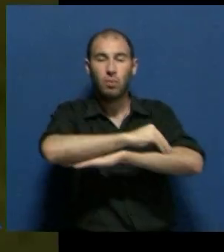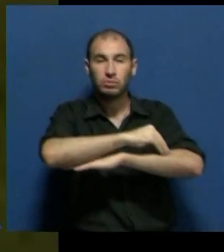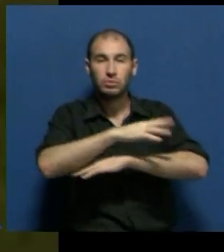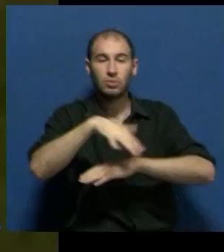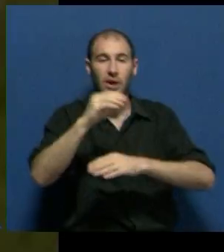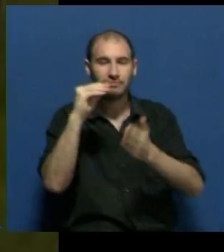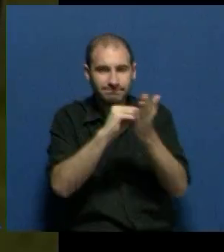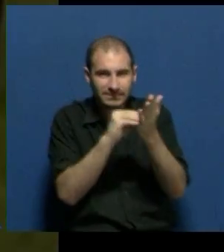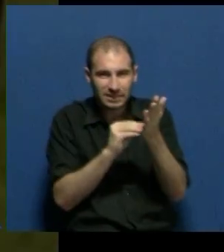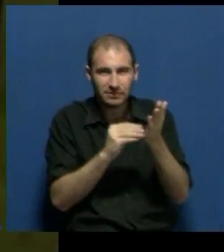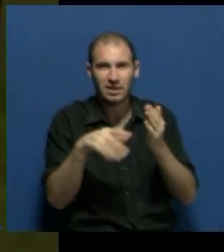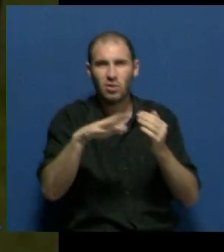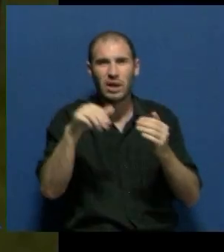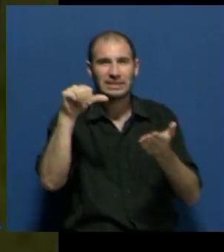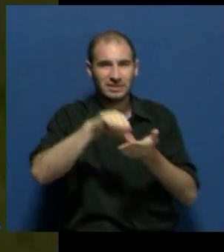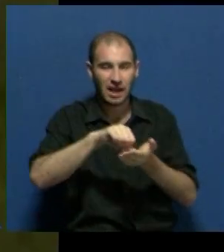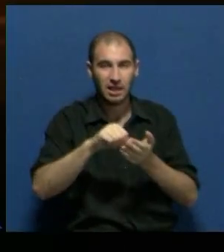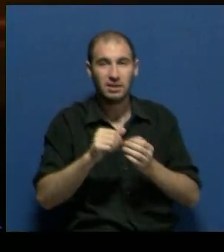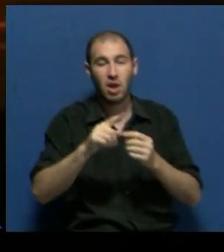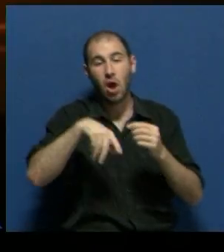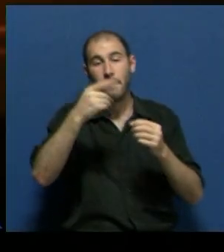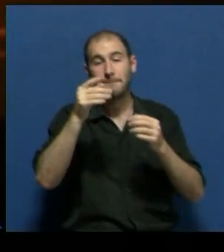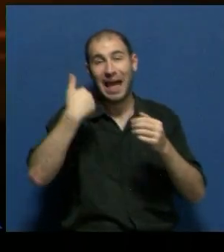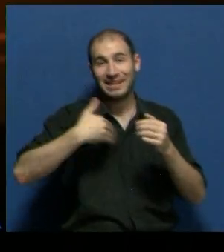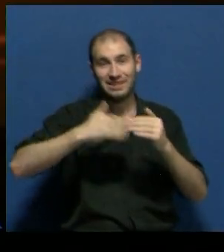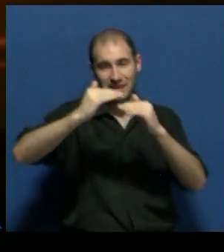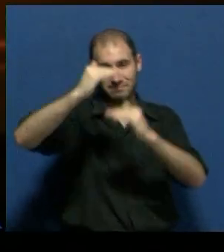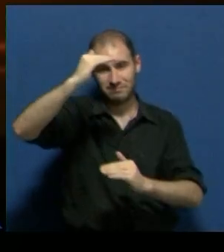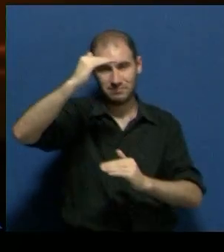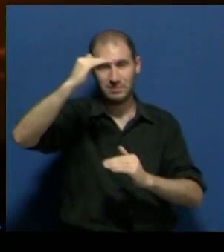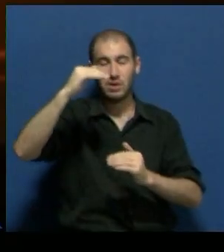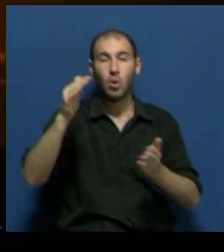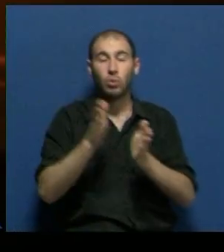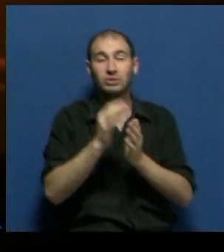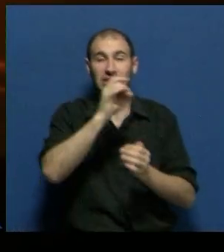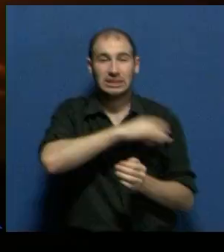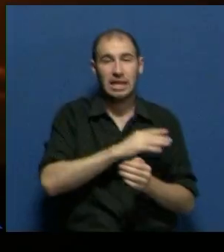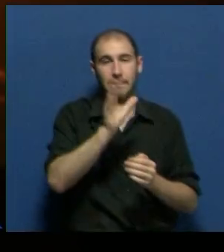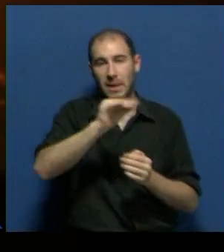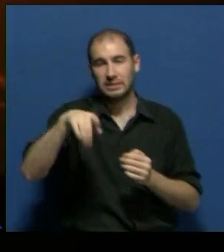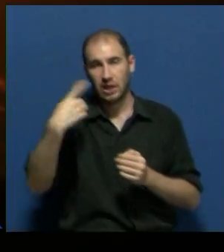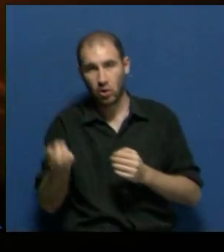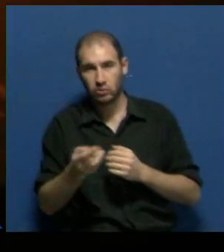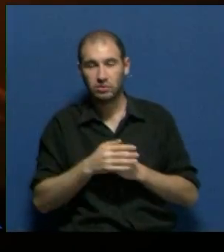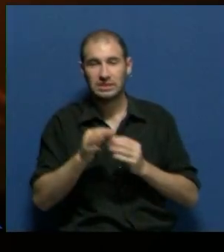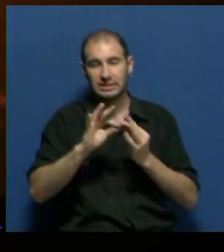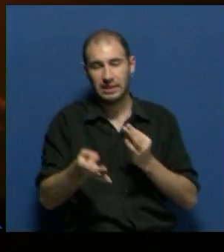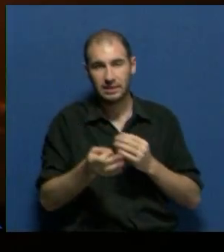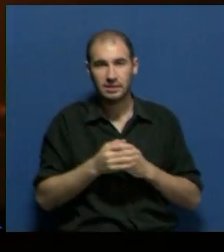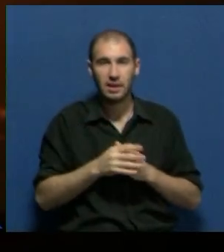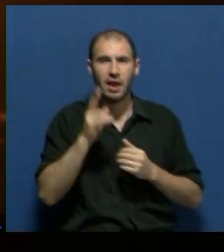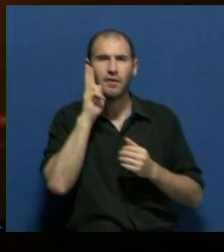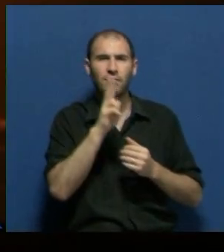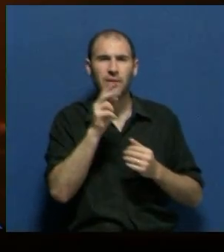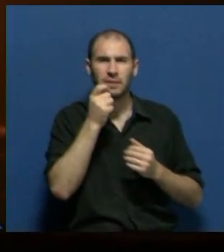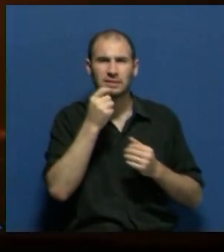región específica, una región central. El resto de la República Argentina, junto con Chile y otros países limítrofes, van a